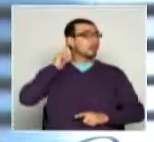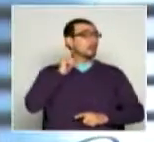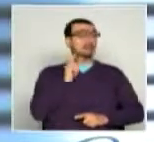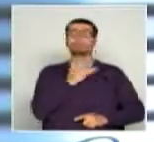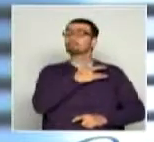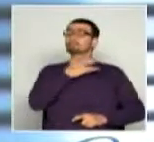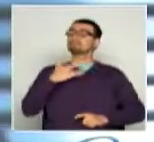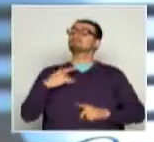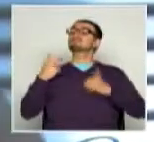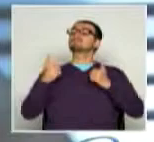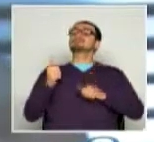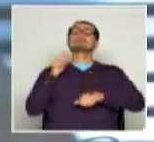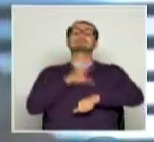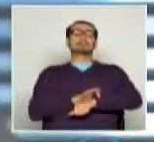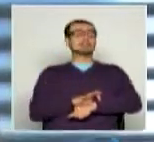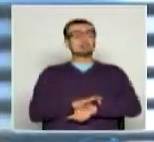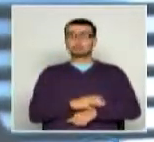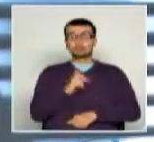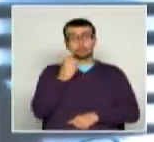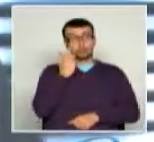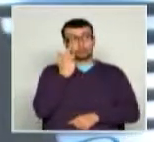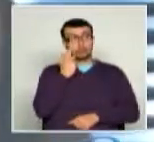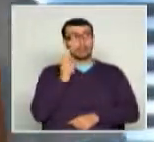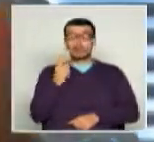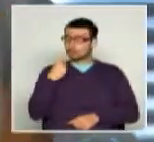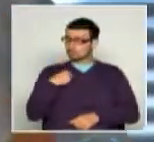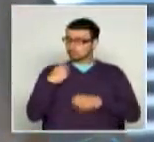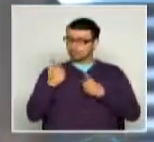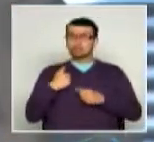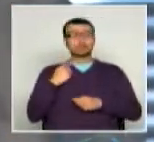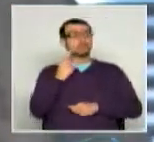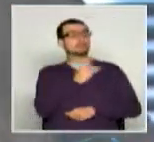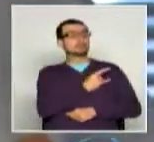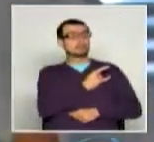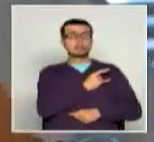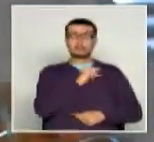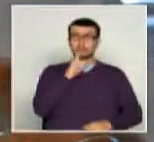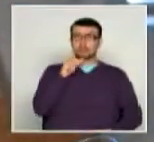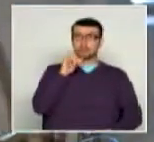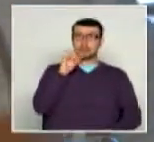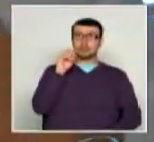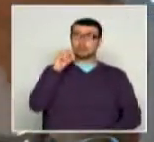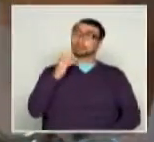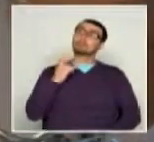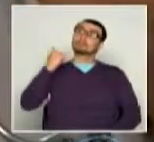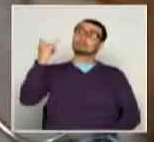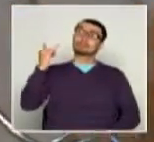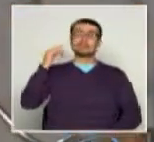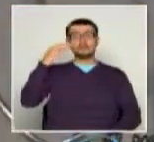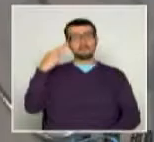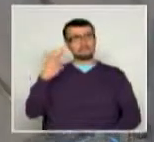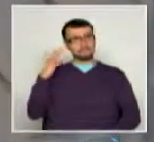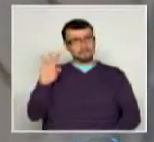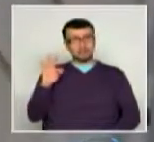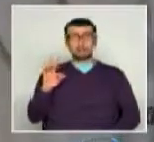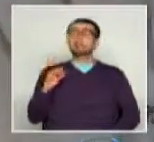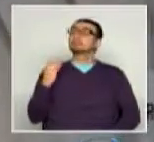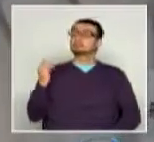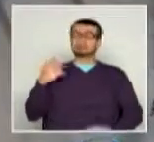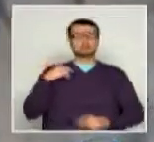estudio concienzudo, algo muy bien hecho. Yo lo hice en la Universidad de Lyon en Francia, está plenamente